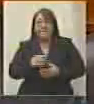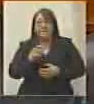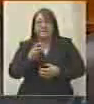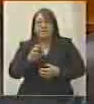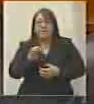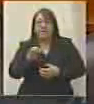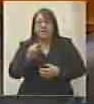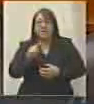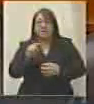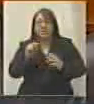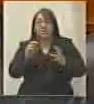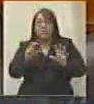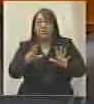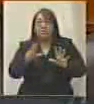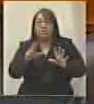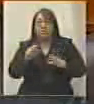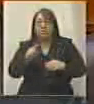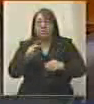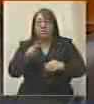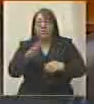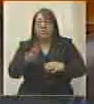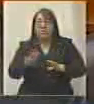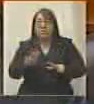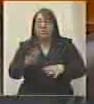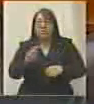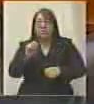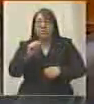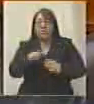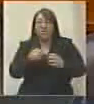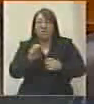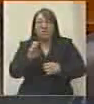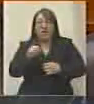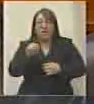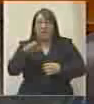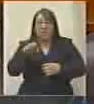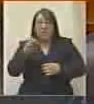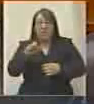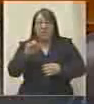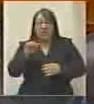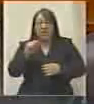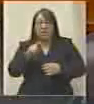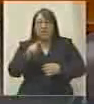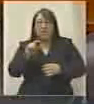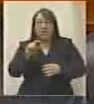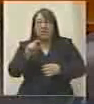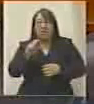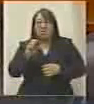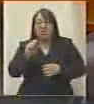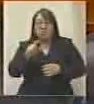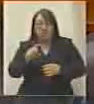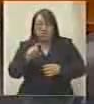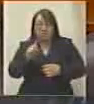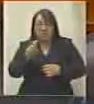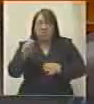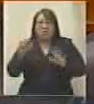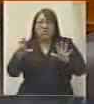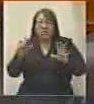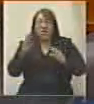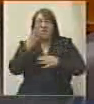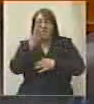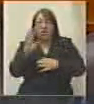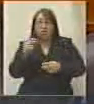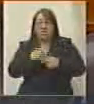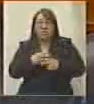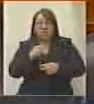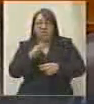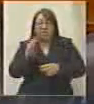PI-108, PI-109, PI-124, tramo EMP, PI-107, Yumbe, Los Bosques